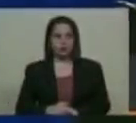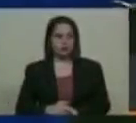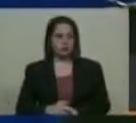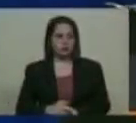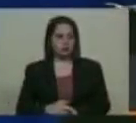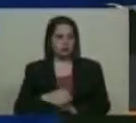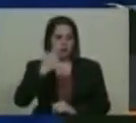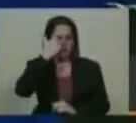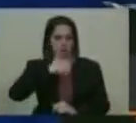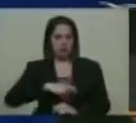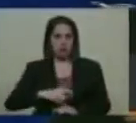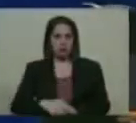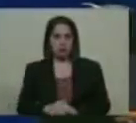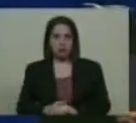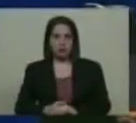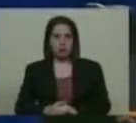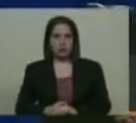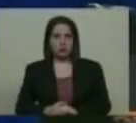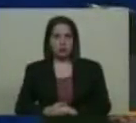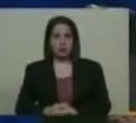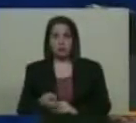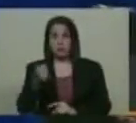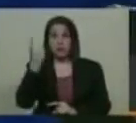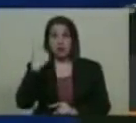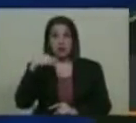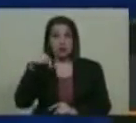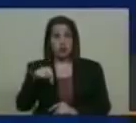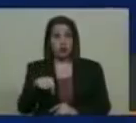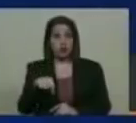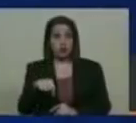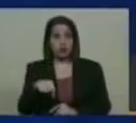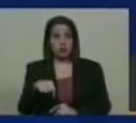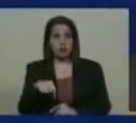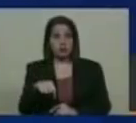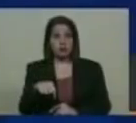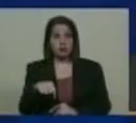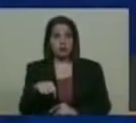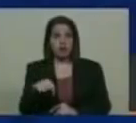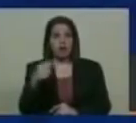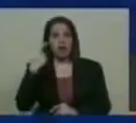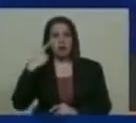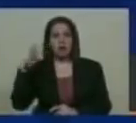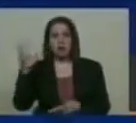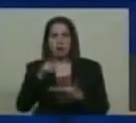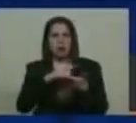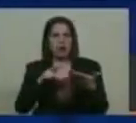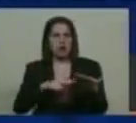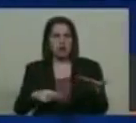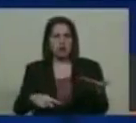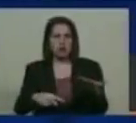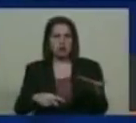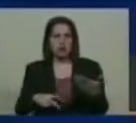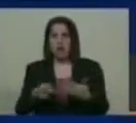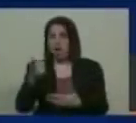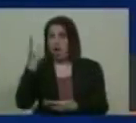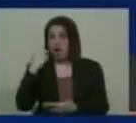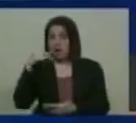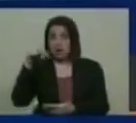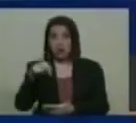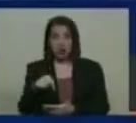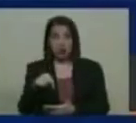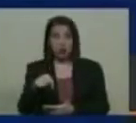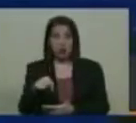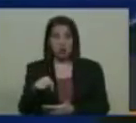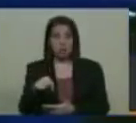porque ayer y hoy, escuchen, ustedes de repente no han leído esta noticia, ayer y hoy, Iris,